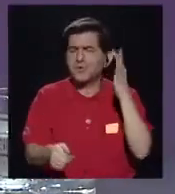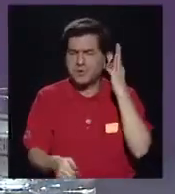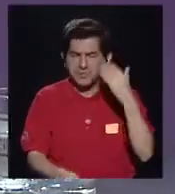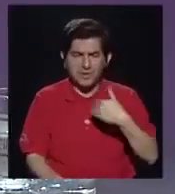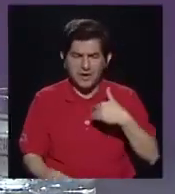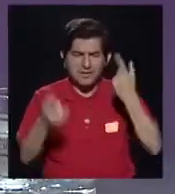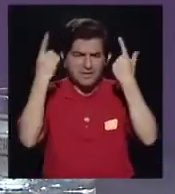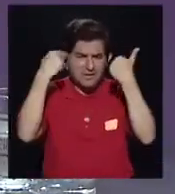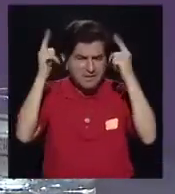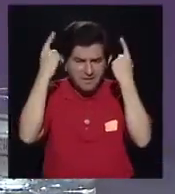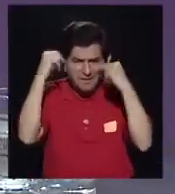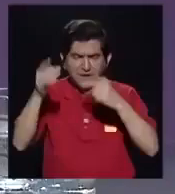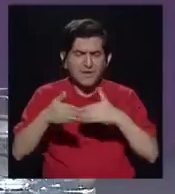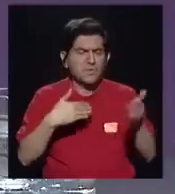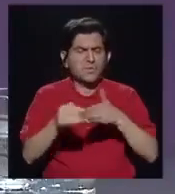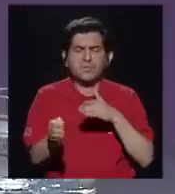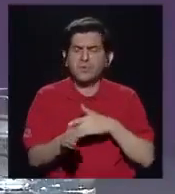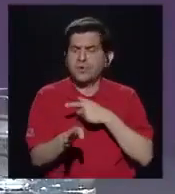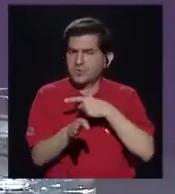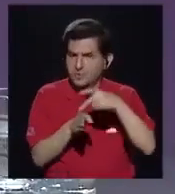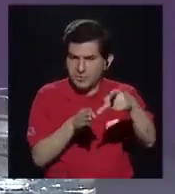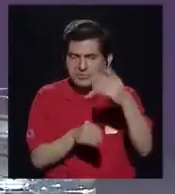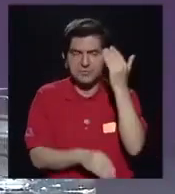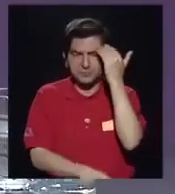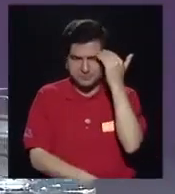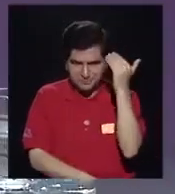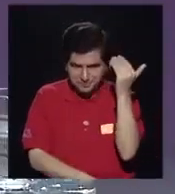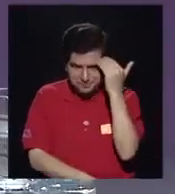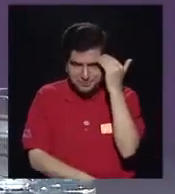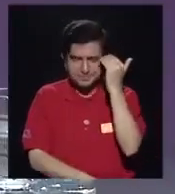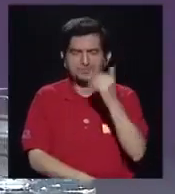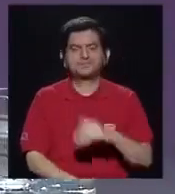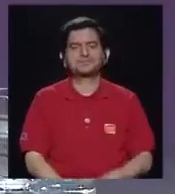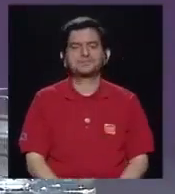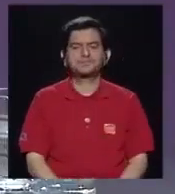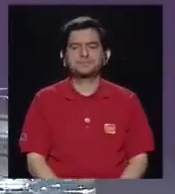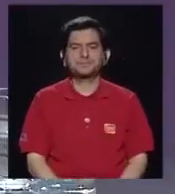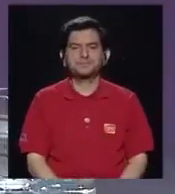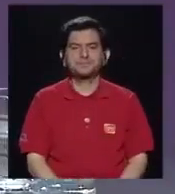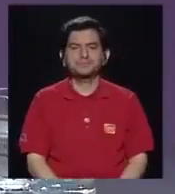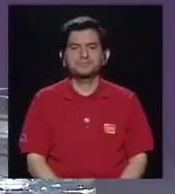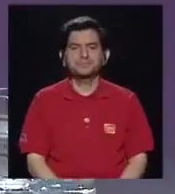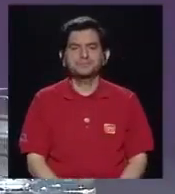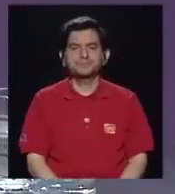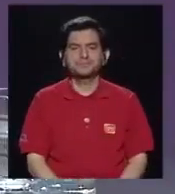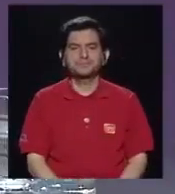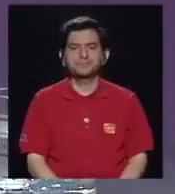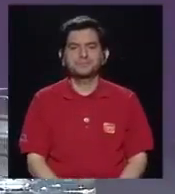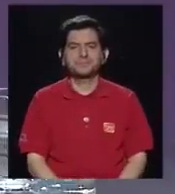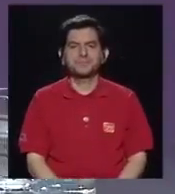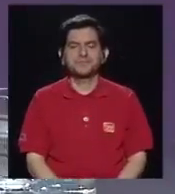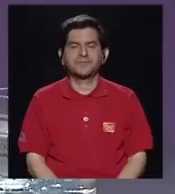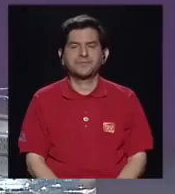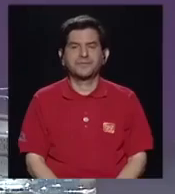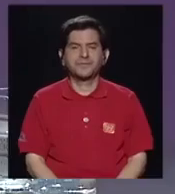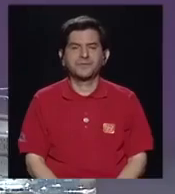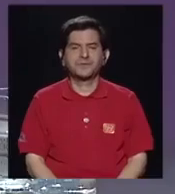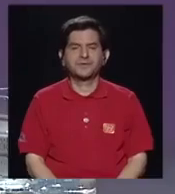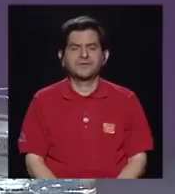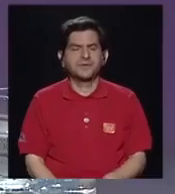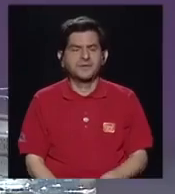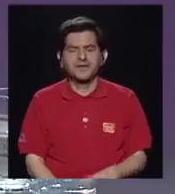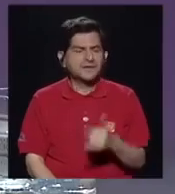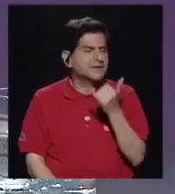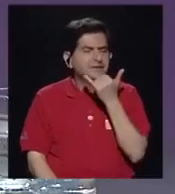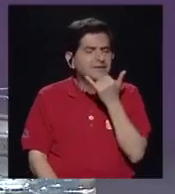un éxito en cualquier profesión lo sabe lo sabe entonces lo que pasa